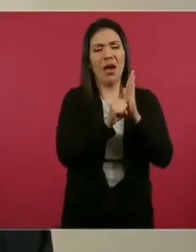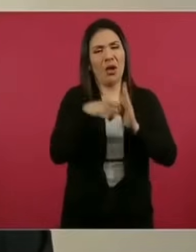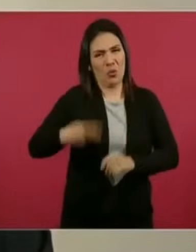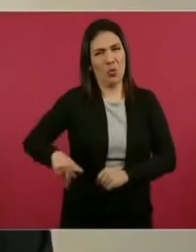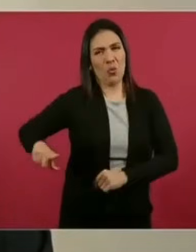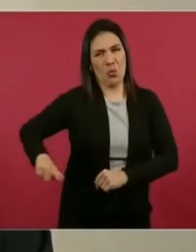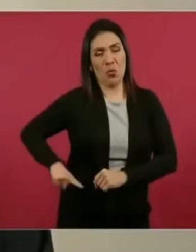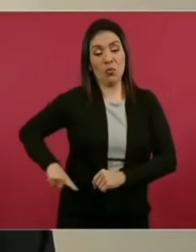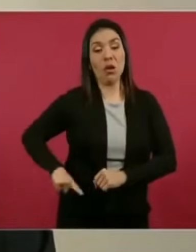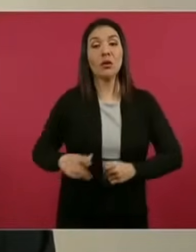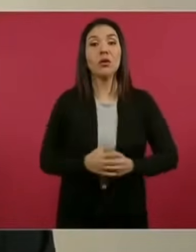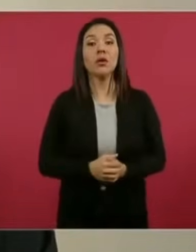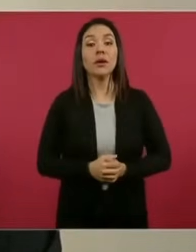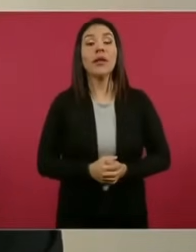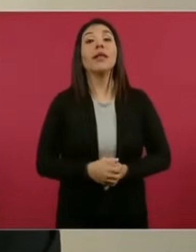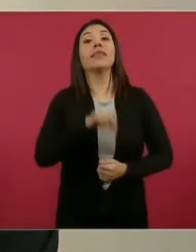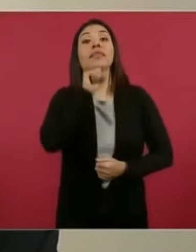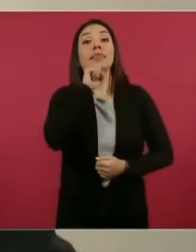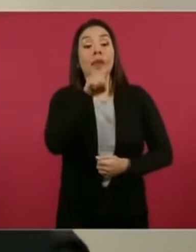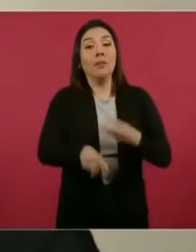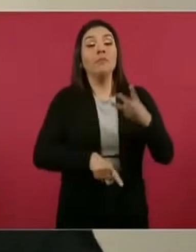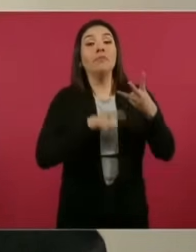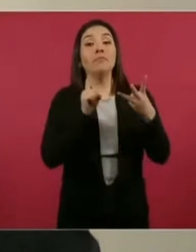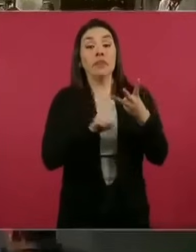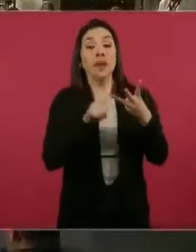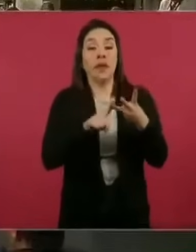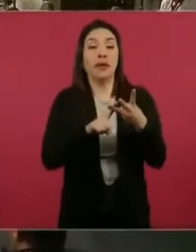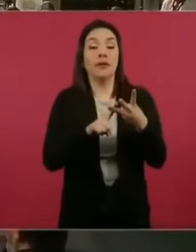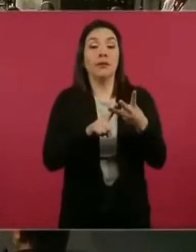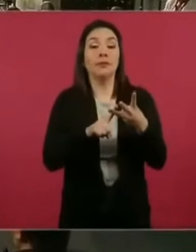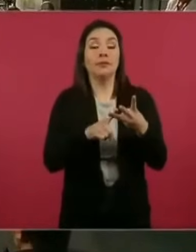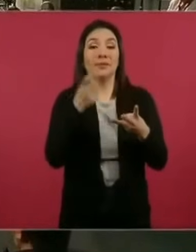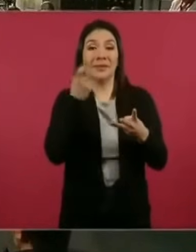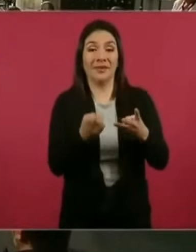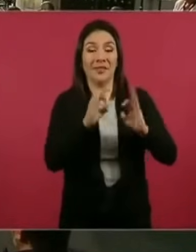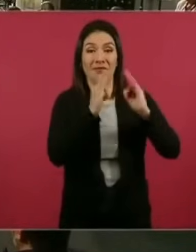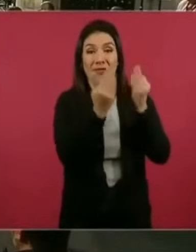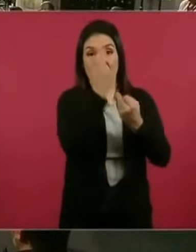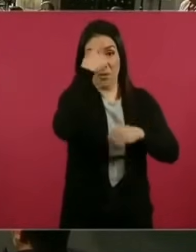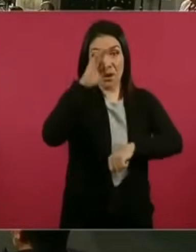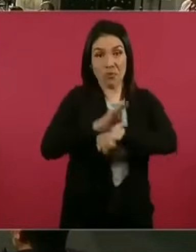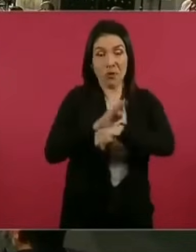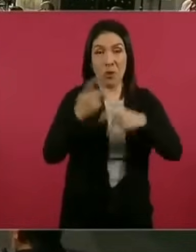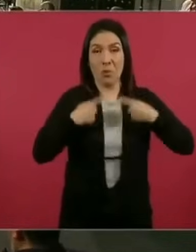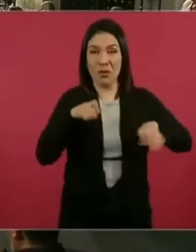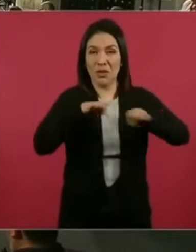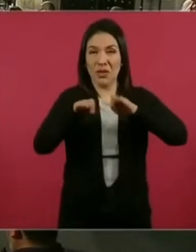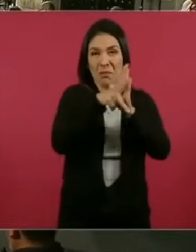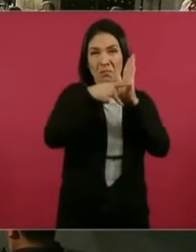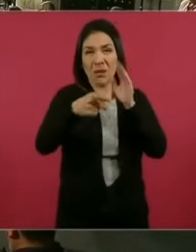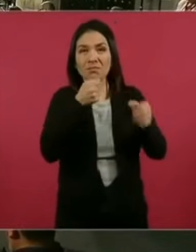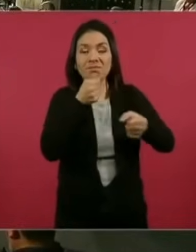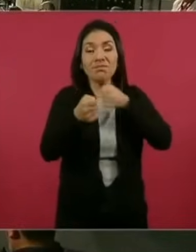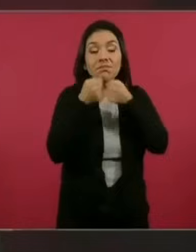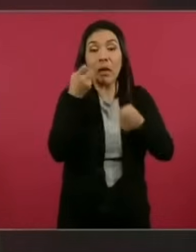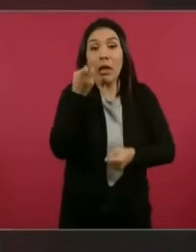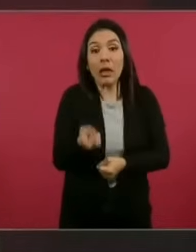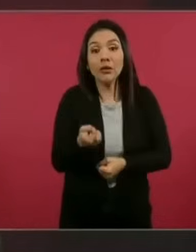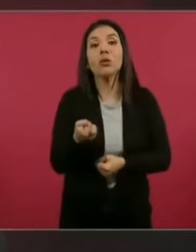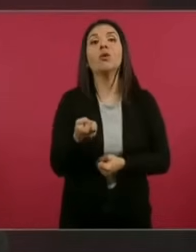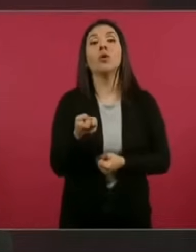Gobierno de México. Al mismo tiempo, como aquí se va a exponer, el mecanismo de protección de periodistas pues va a